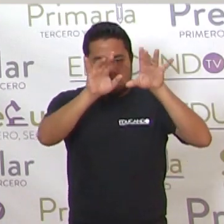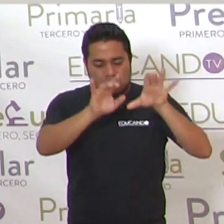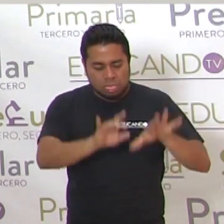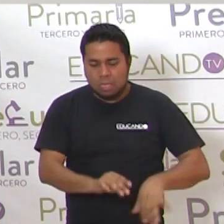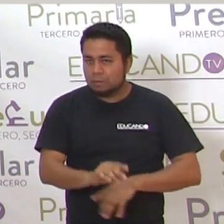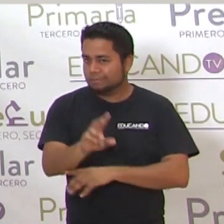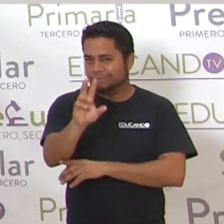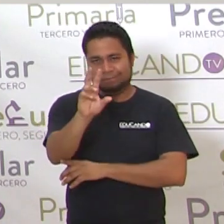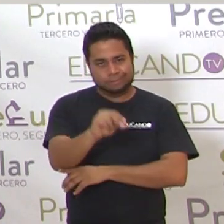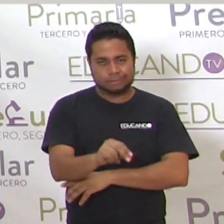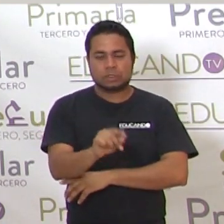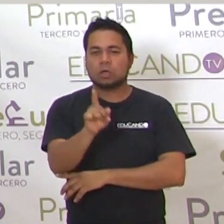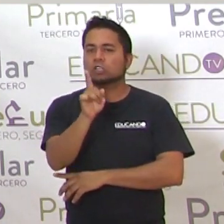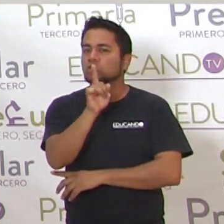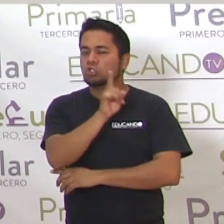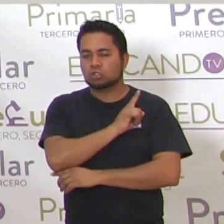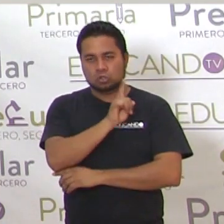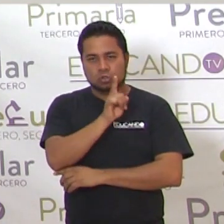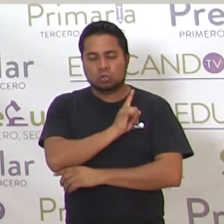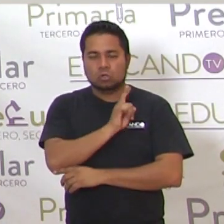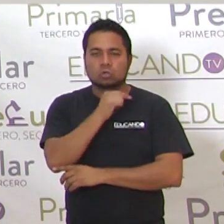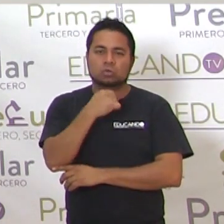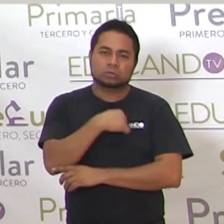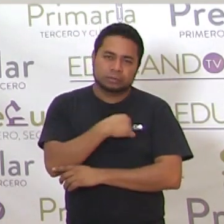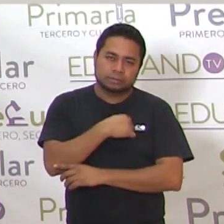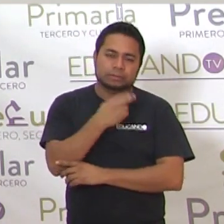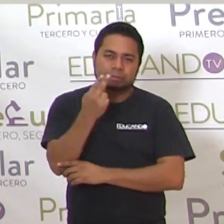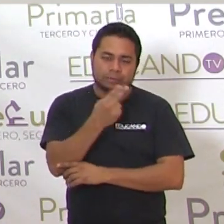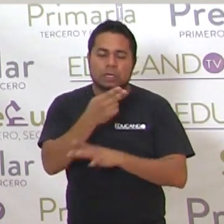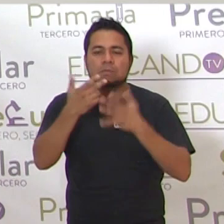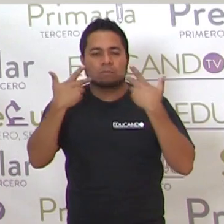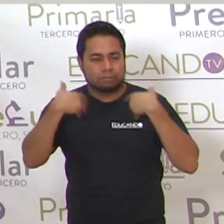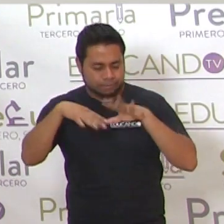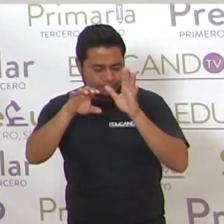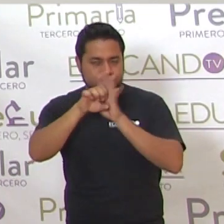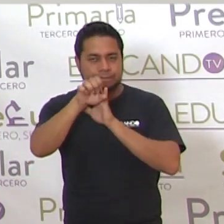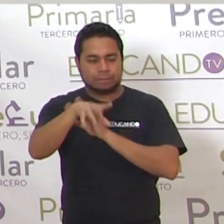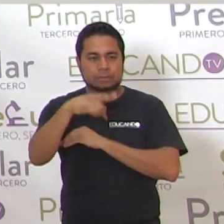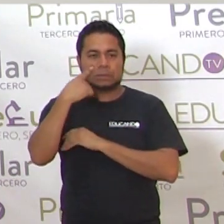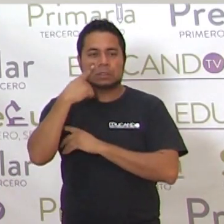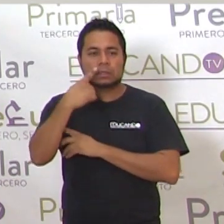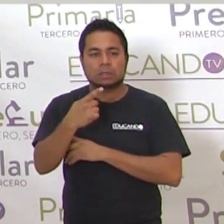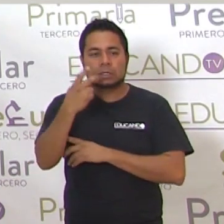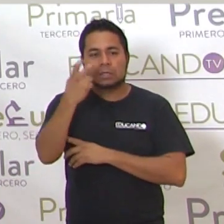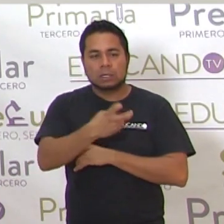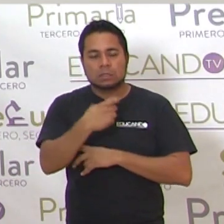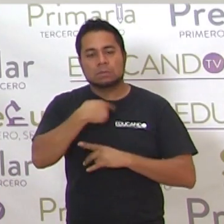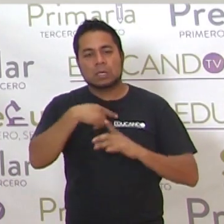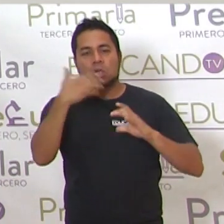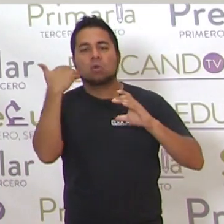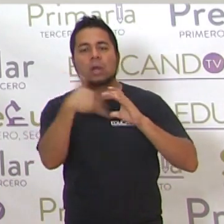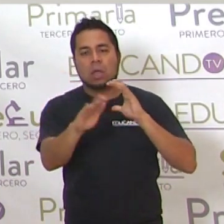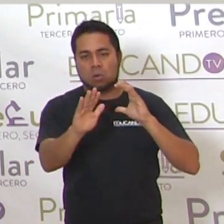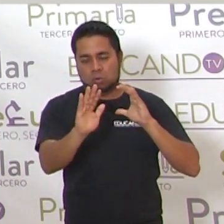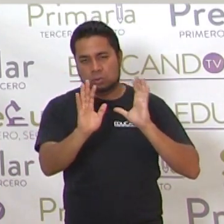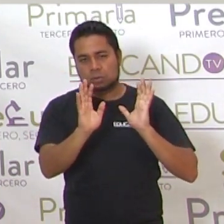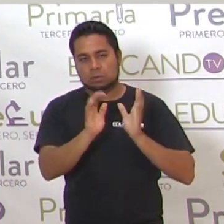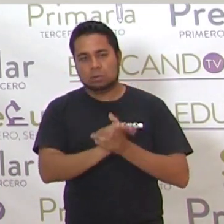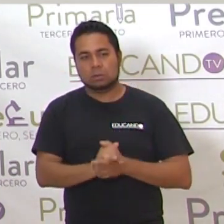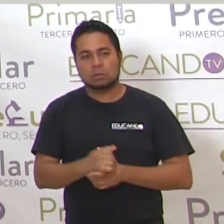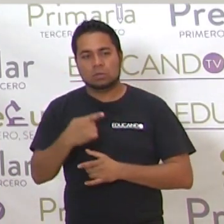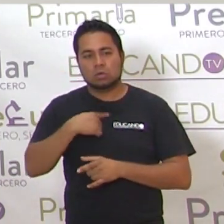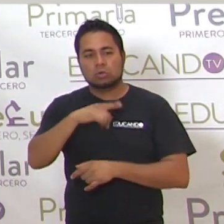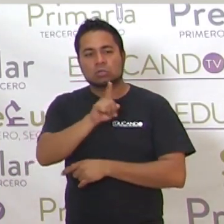acá simple y sencillamente supongamos que este es nuestro correo electrónico simple y